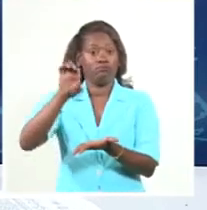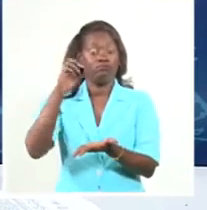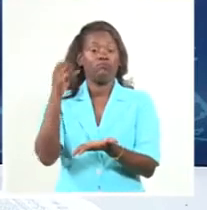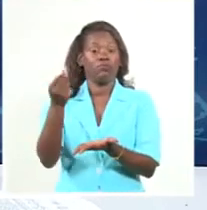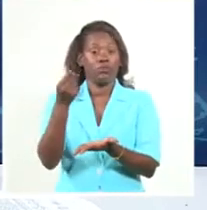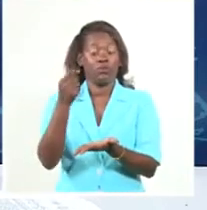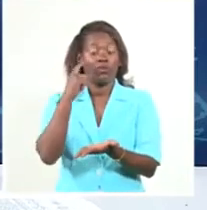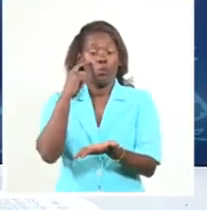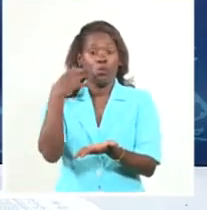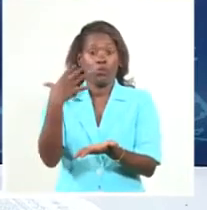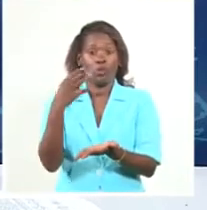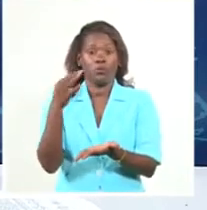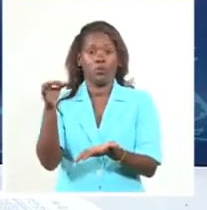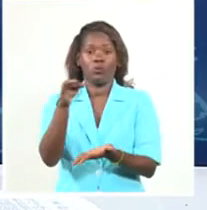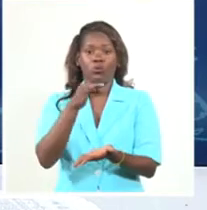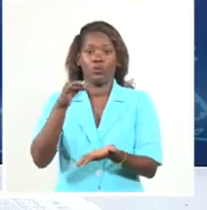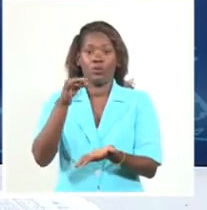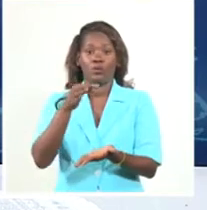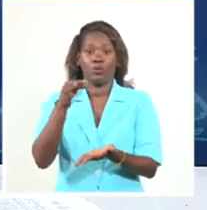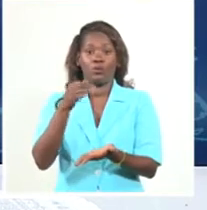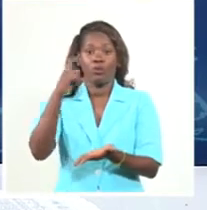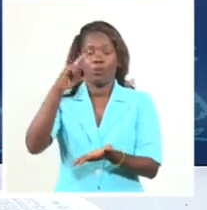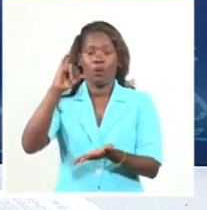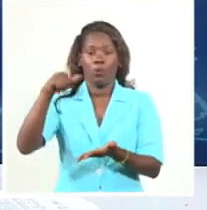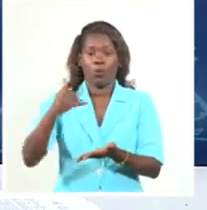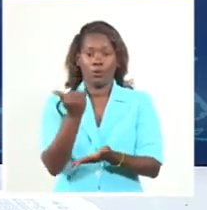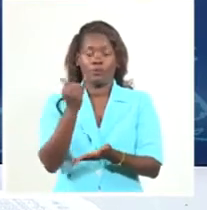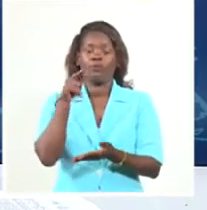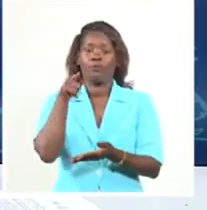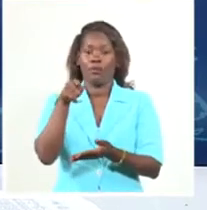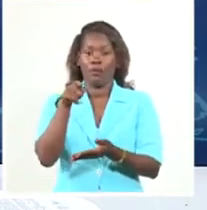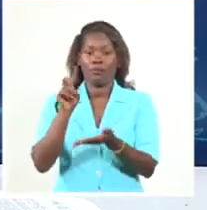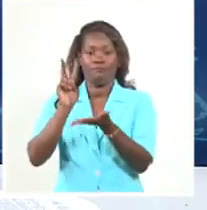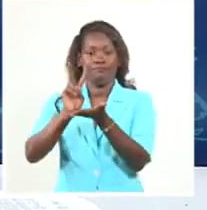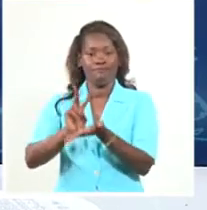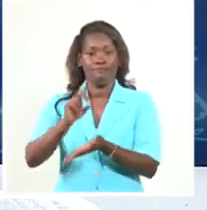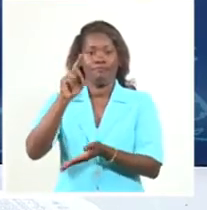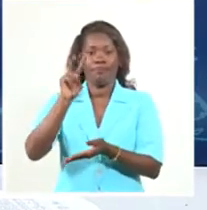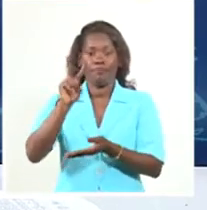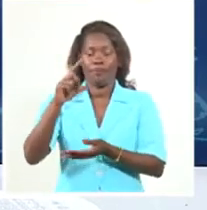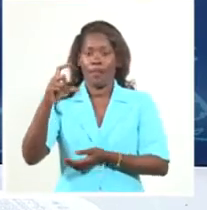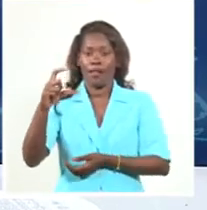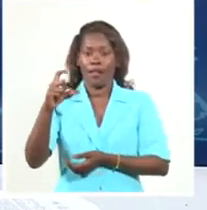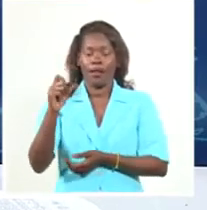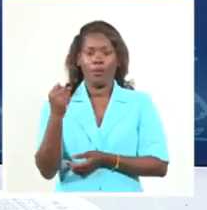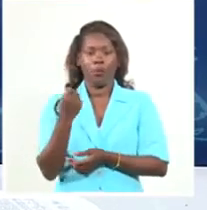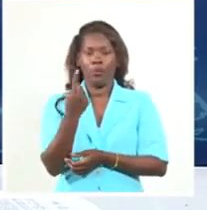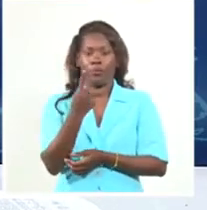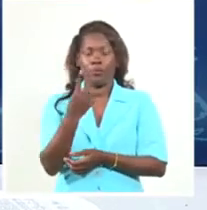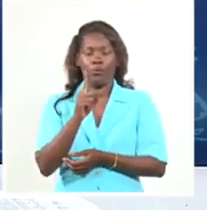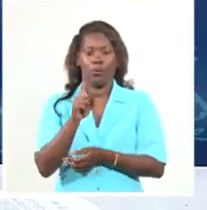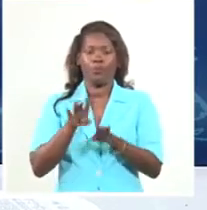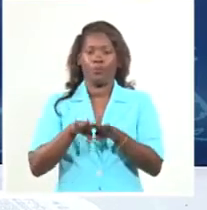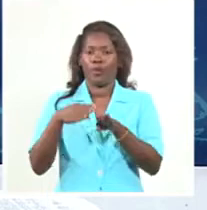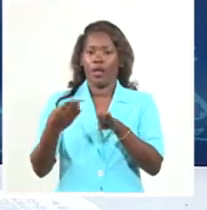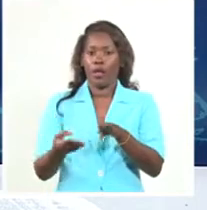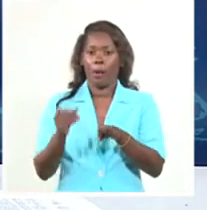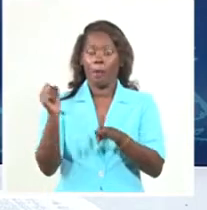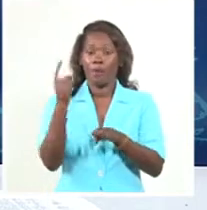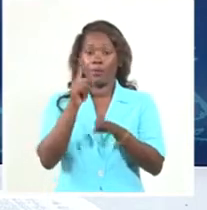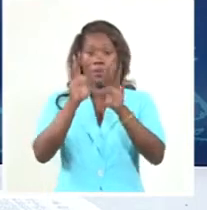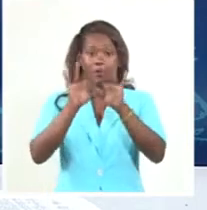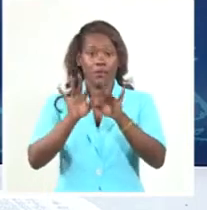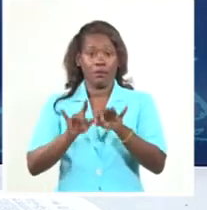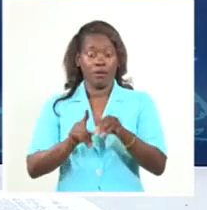de Camajuaní, como parte de la visita que realizó a Villa Clara. Lo acompañaron el primer secretario del partido en la provincia, Osna Miguel